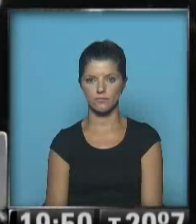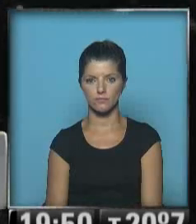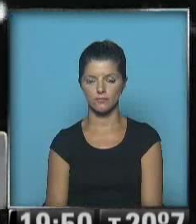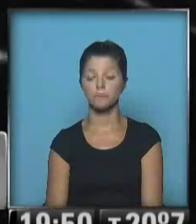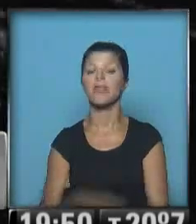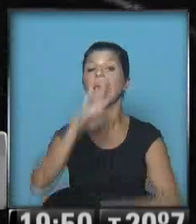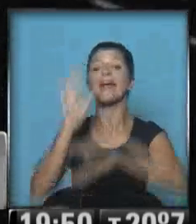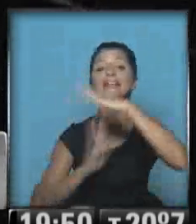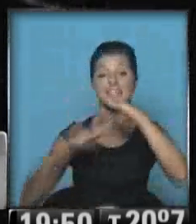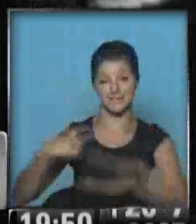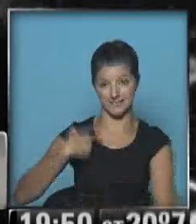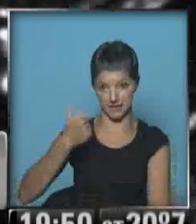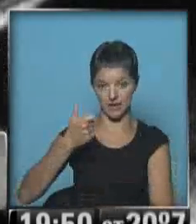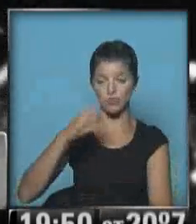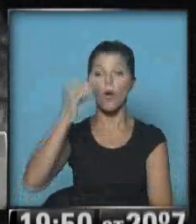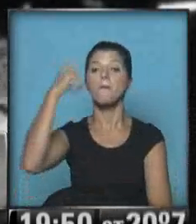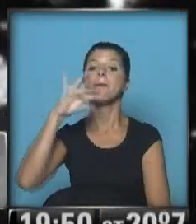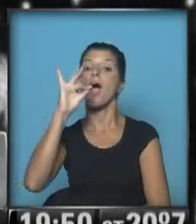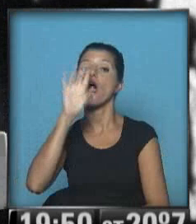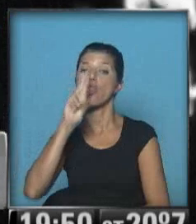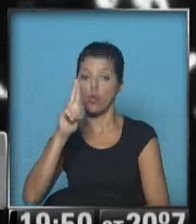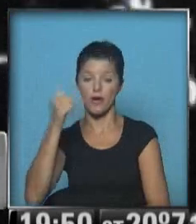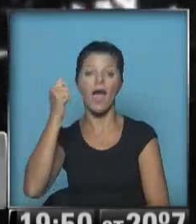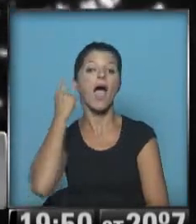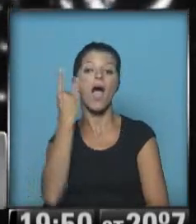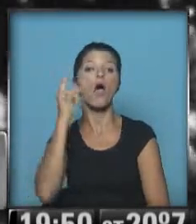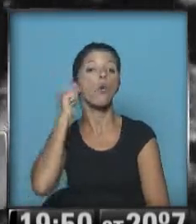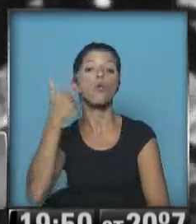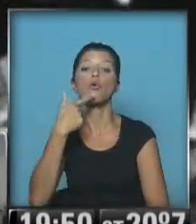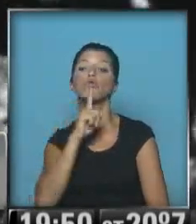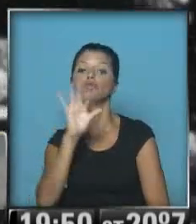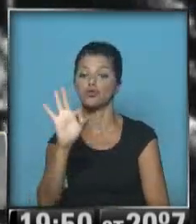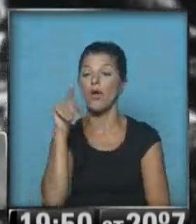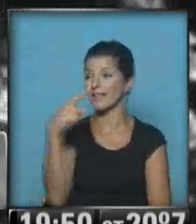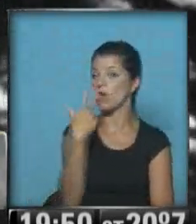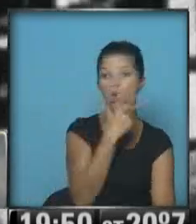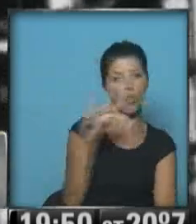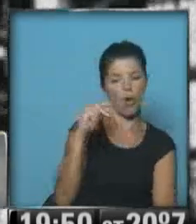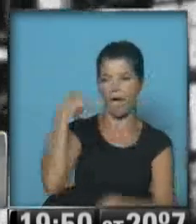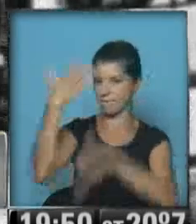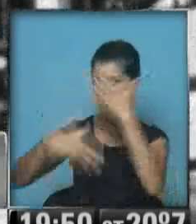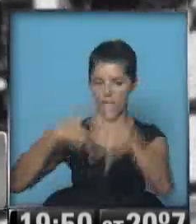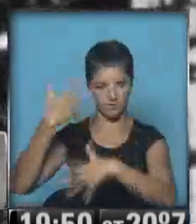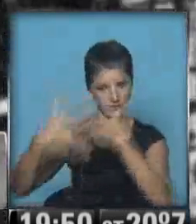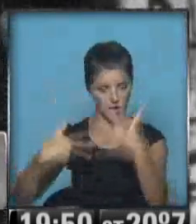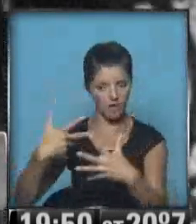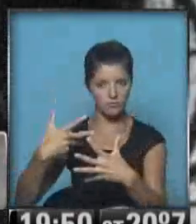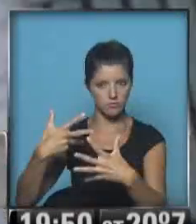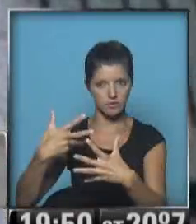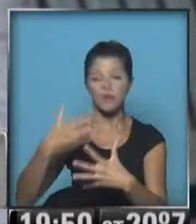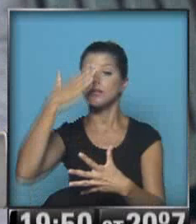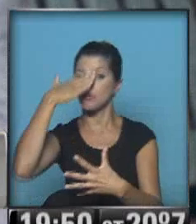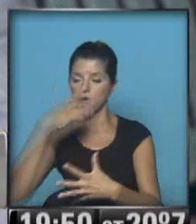líder sindical Augusto vandor é se opuso a la violencia y